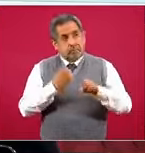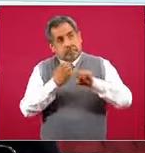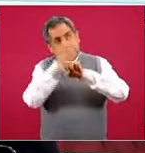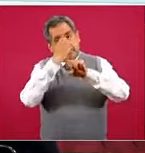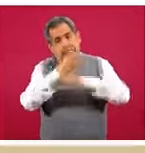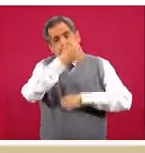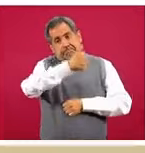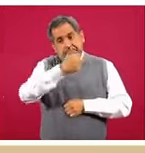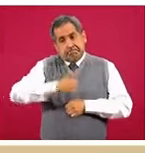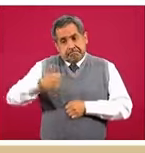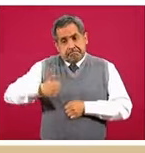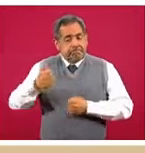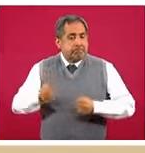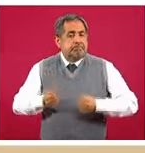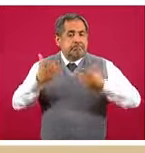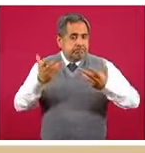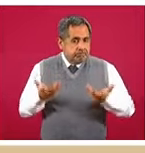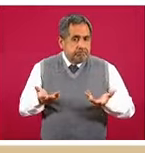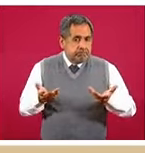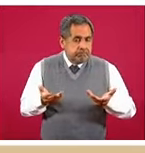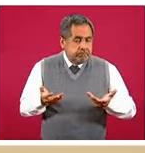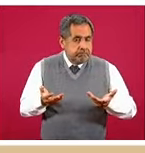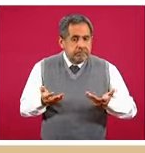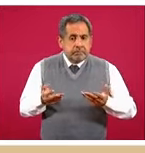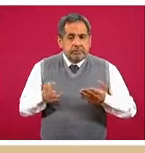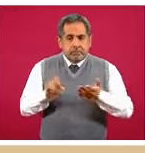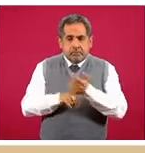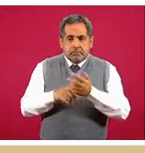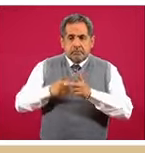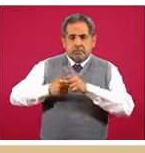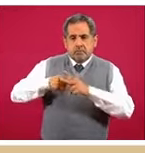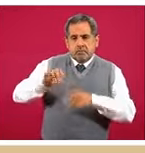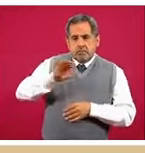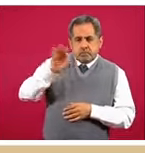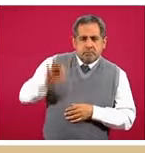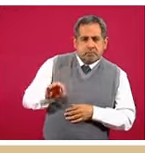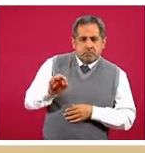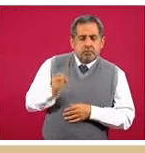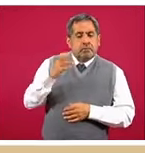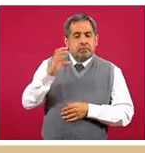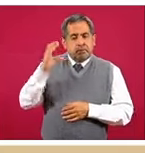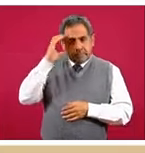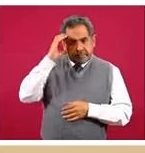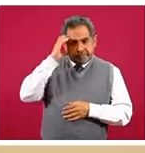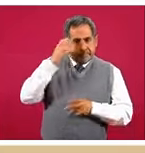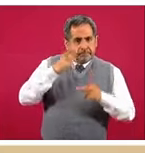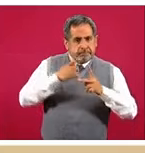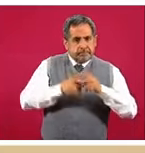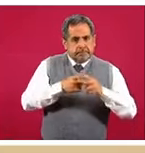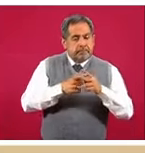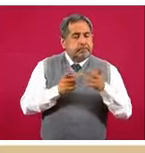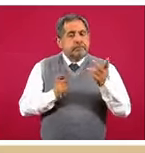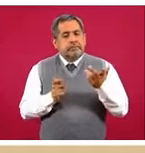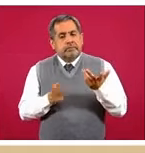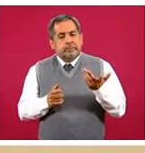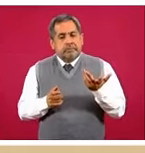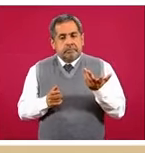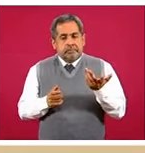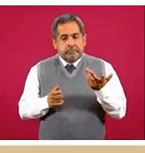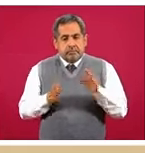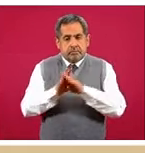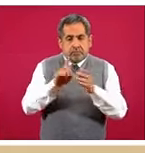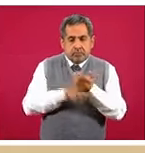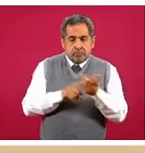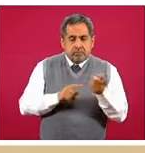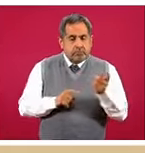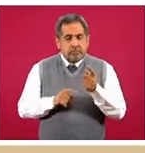estado, qué porcentaje de camas de las que se están